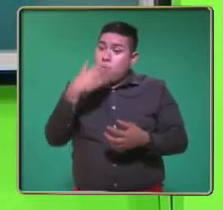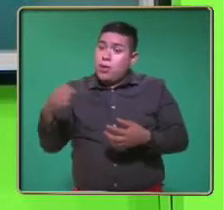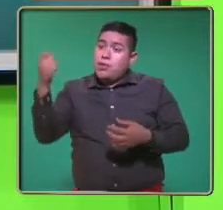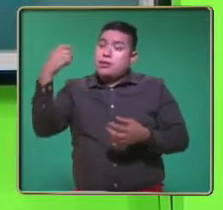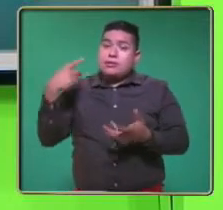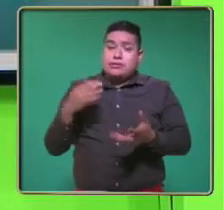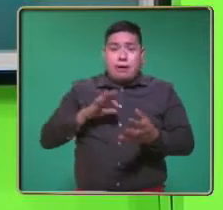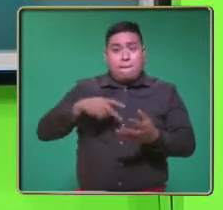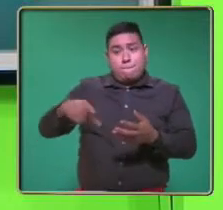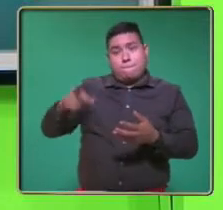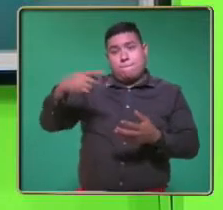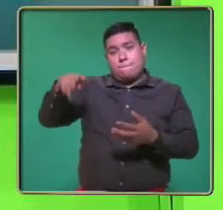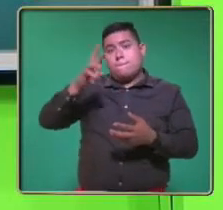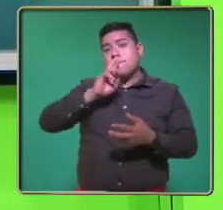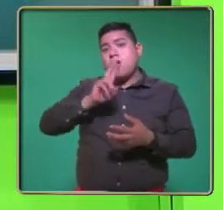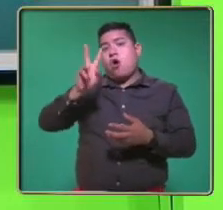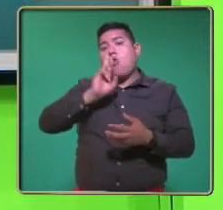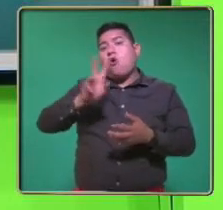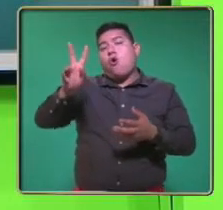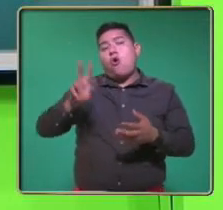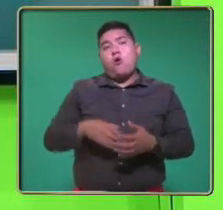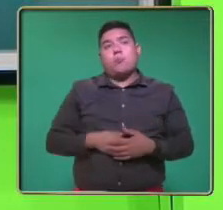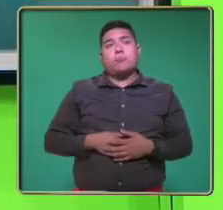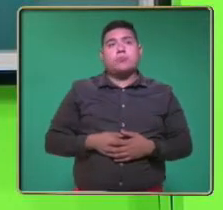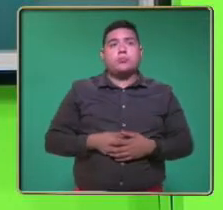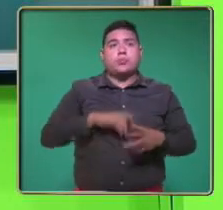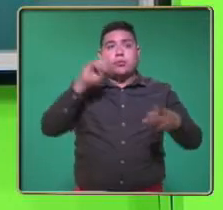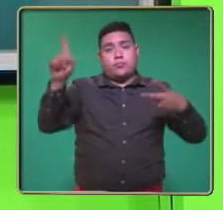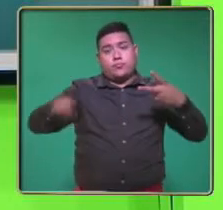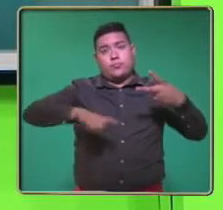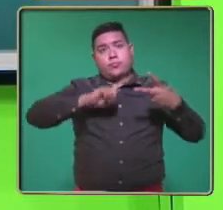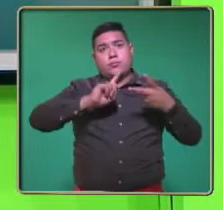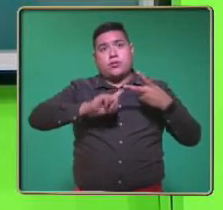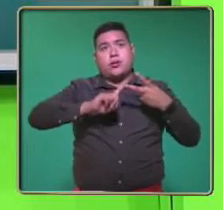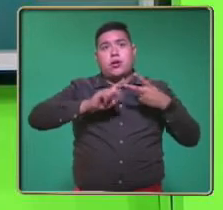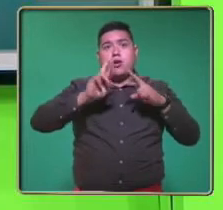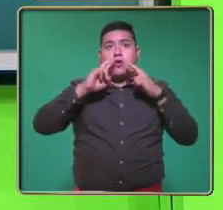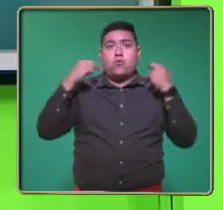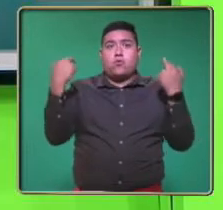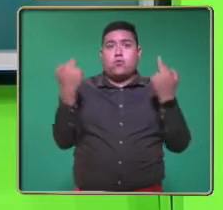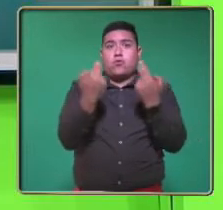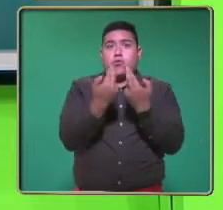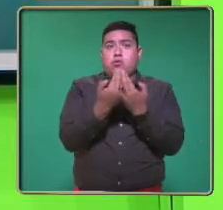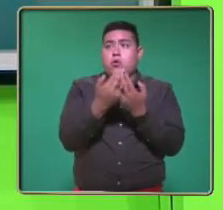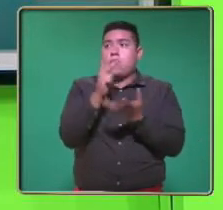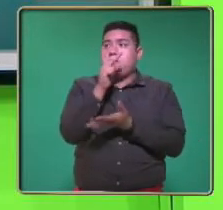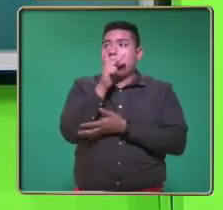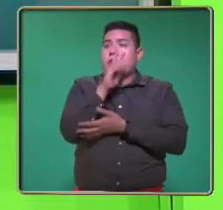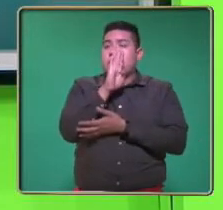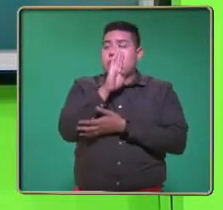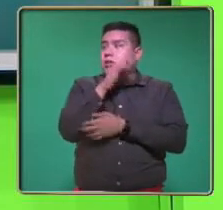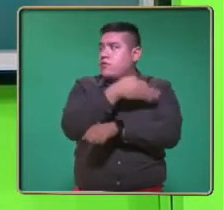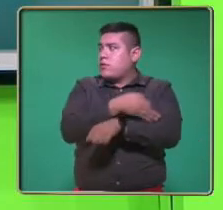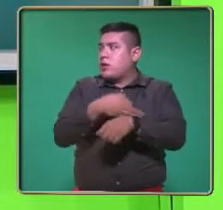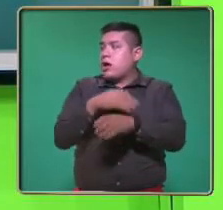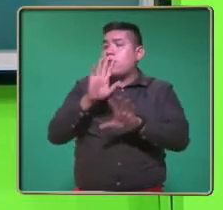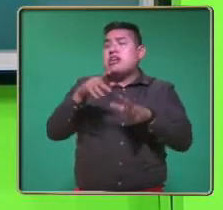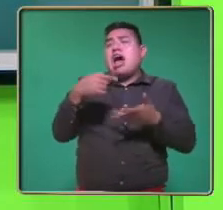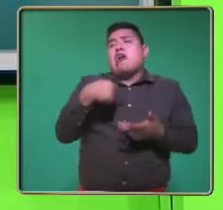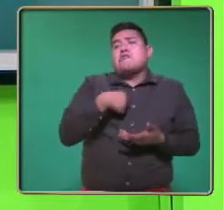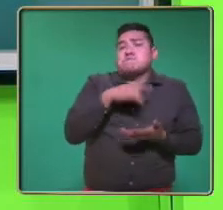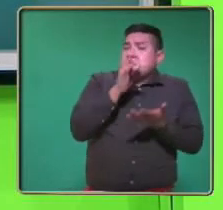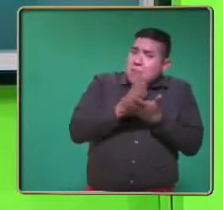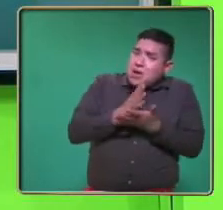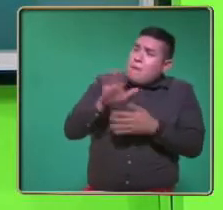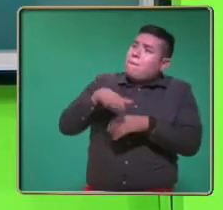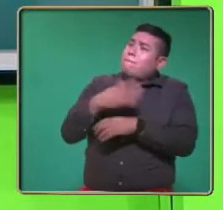áreas de oportunidad. Otro de los puntos sería las reuniones con padres de familia. Al principio pensamos que somos los únicos, que